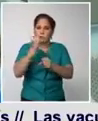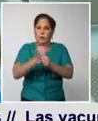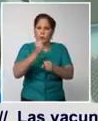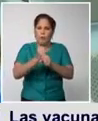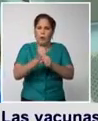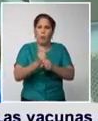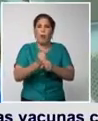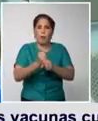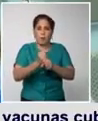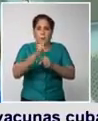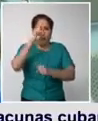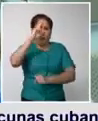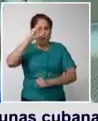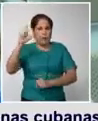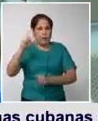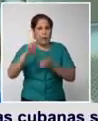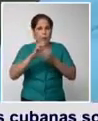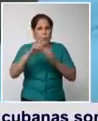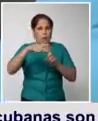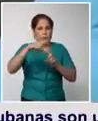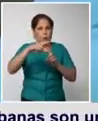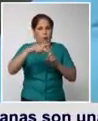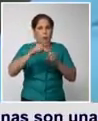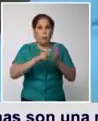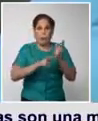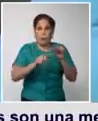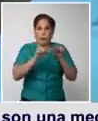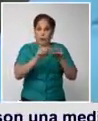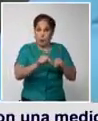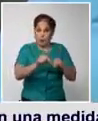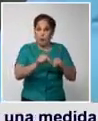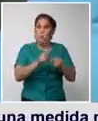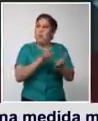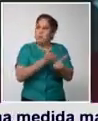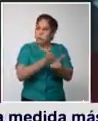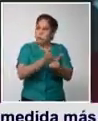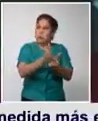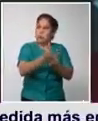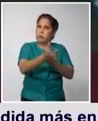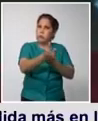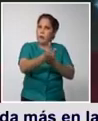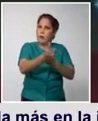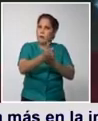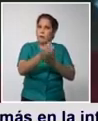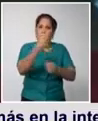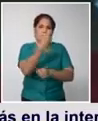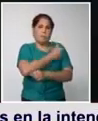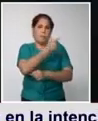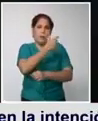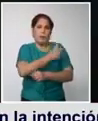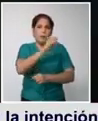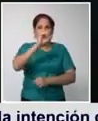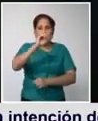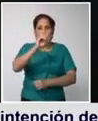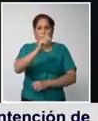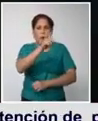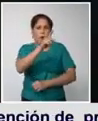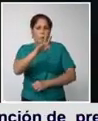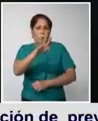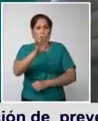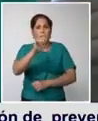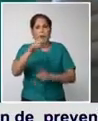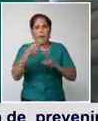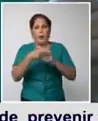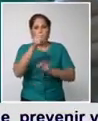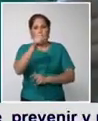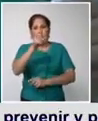centro asistencial de esta provincia. Guantánamo avanza en el esquema corto de vacunación a los 0, 14 y 28 días de un